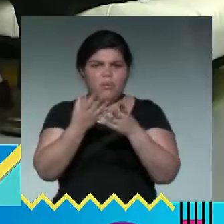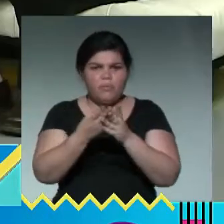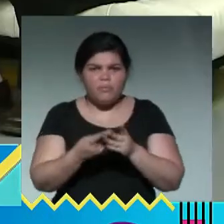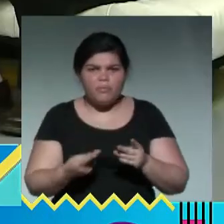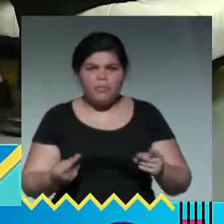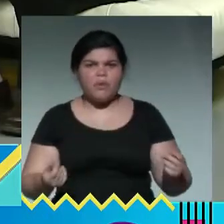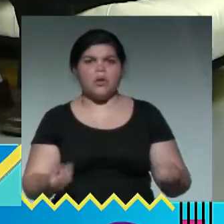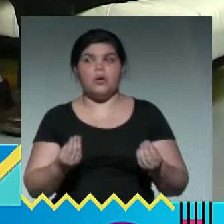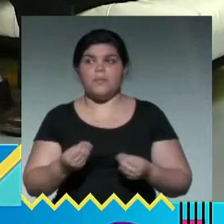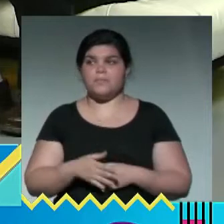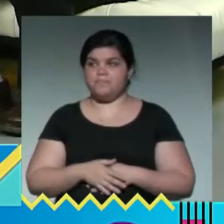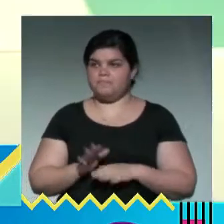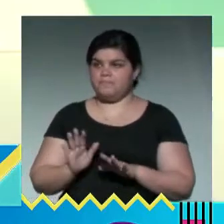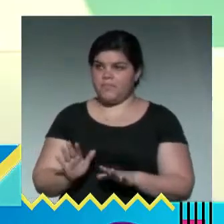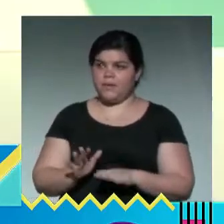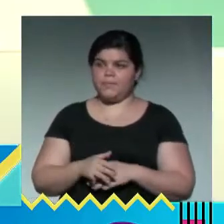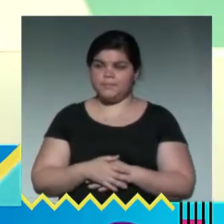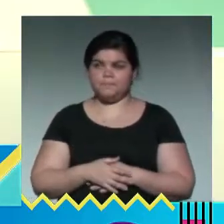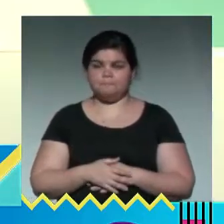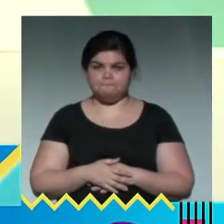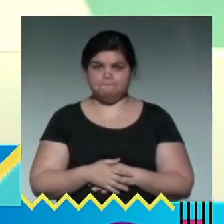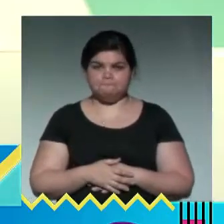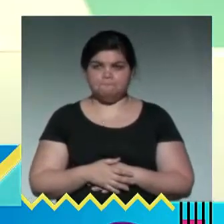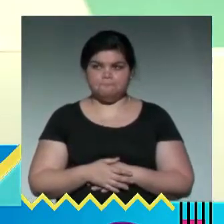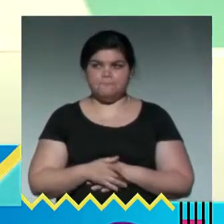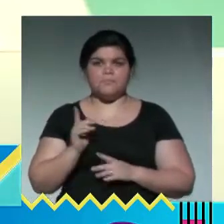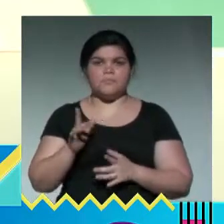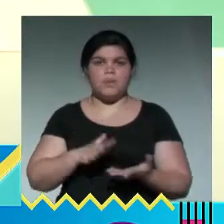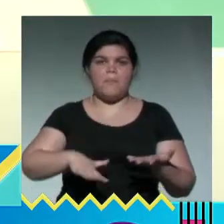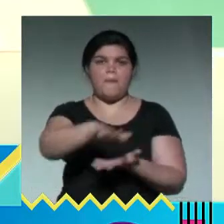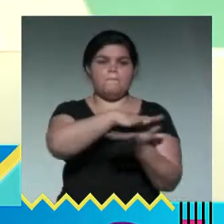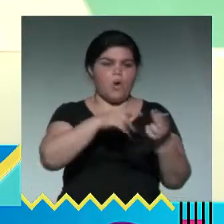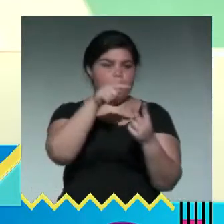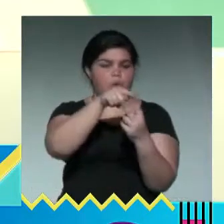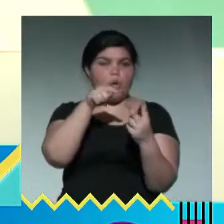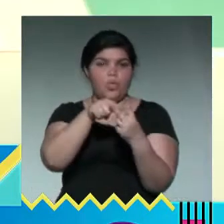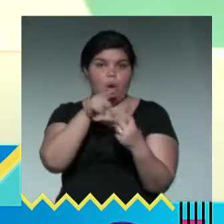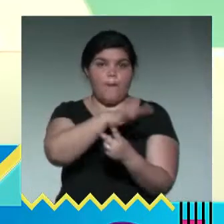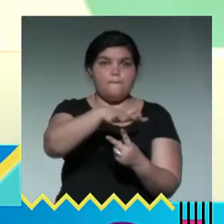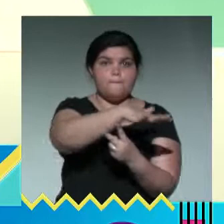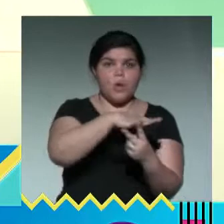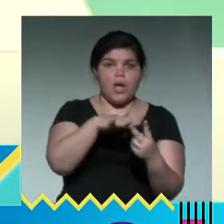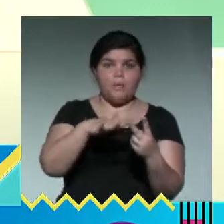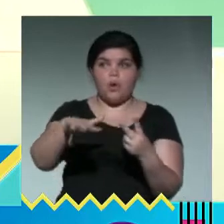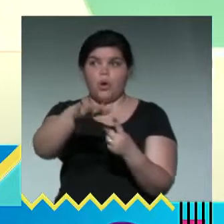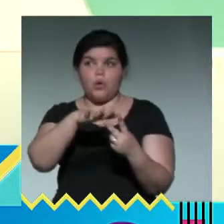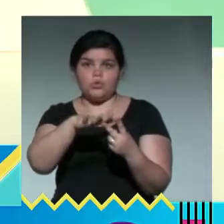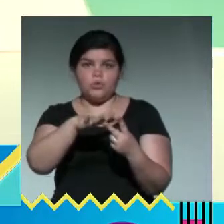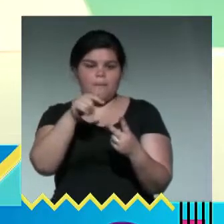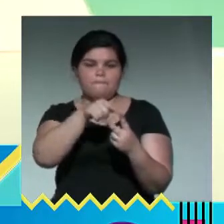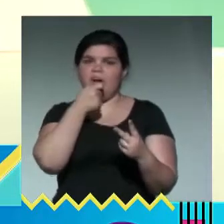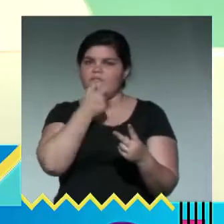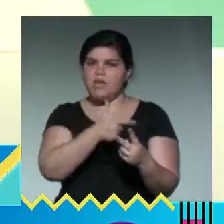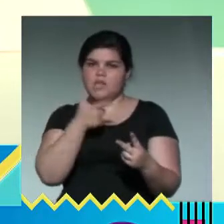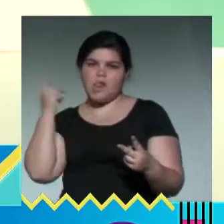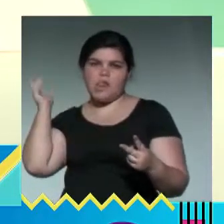Eso se explica de la siguiente manera. En realidad esos grandes imperios fueron más fáciles de dominar que las pequeñas tribus.